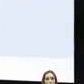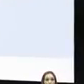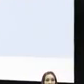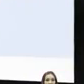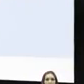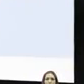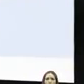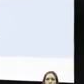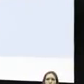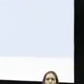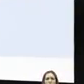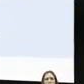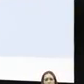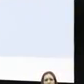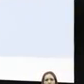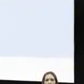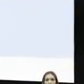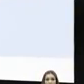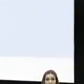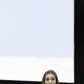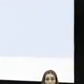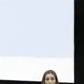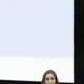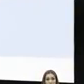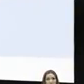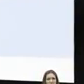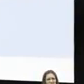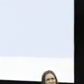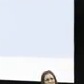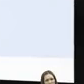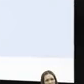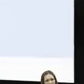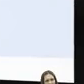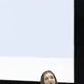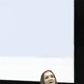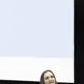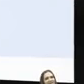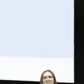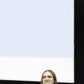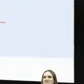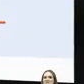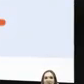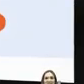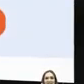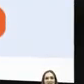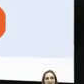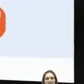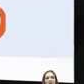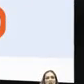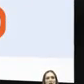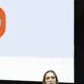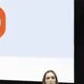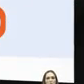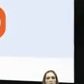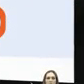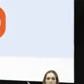negocios del país adquieran páginas web gratuitas e ingresar al mundo del comercio electrónico, vaya a la página